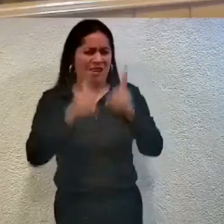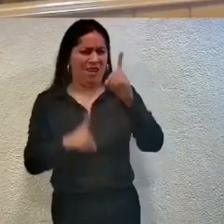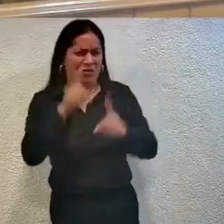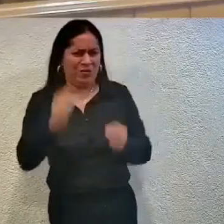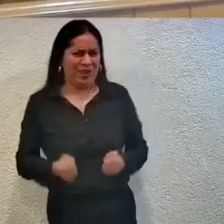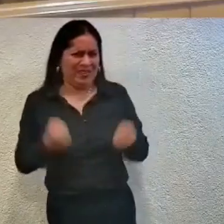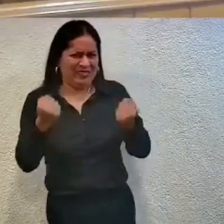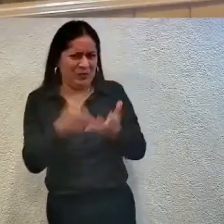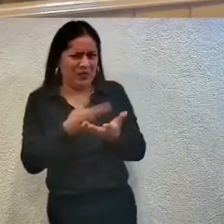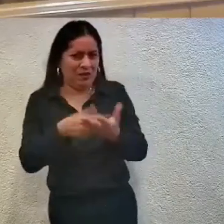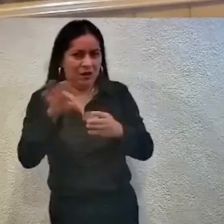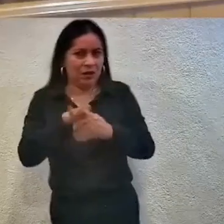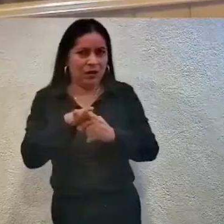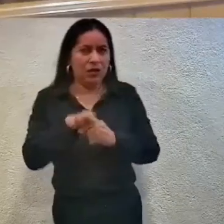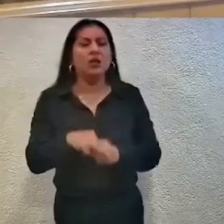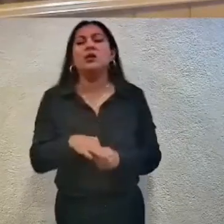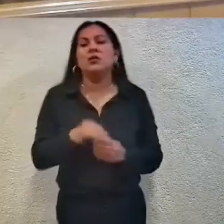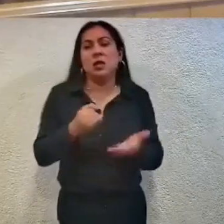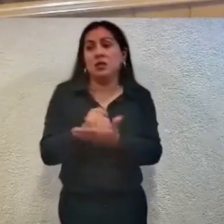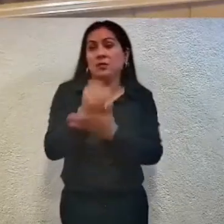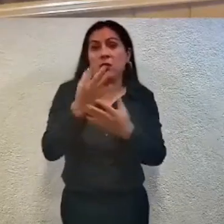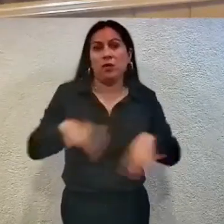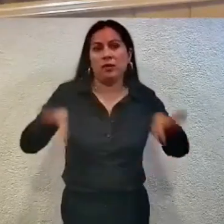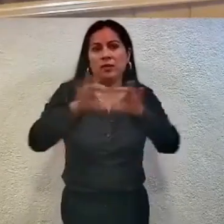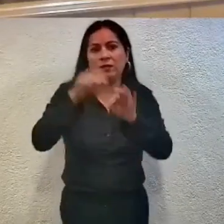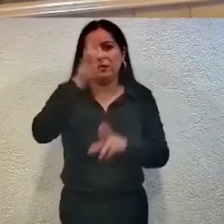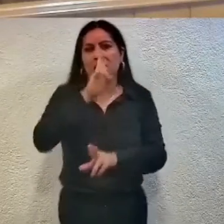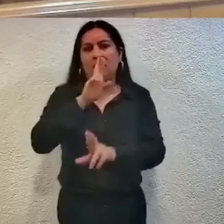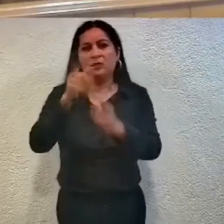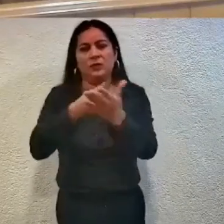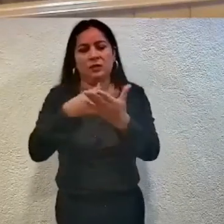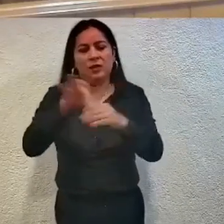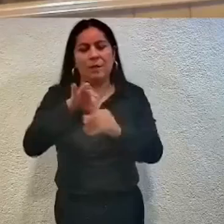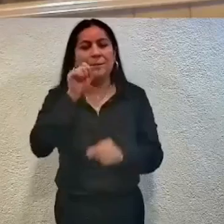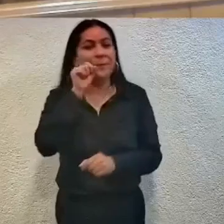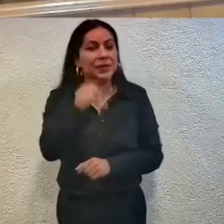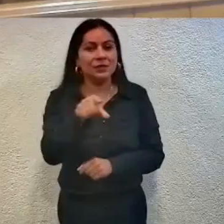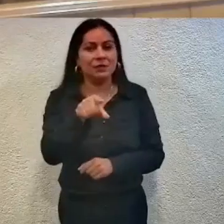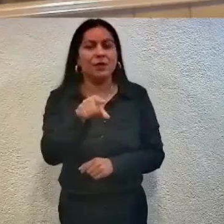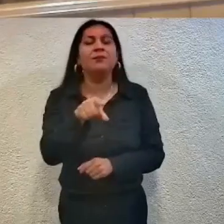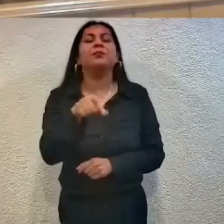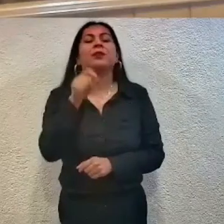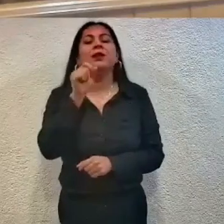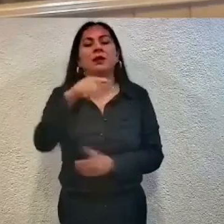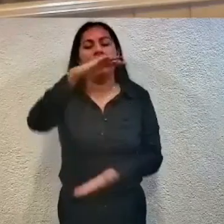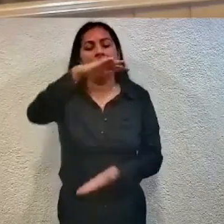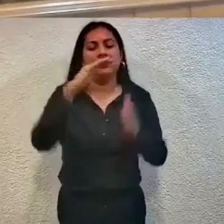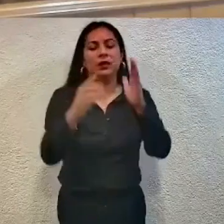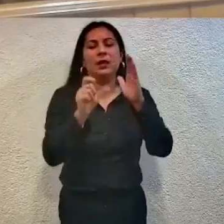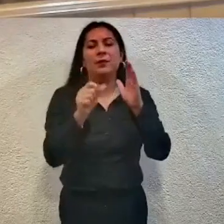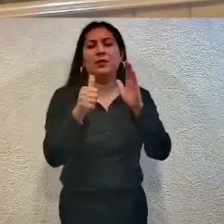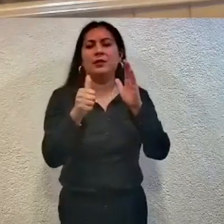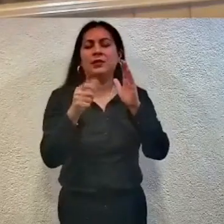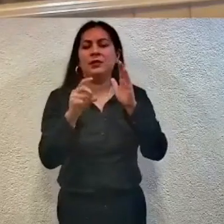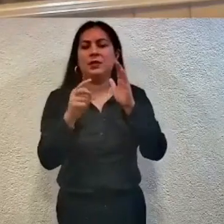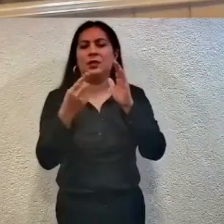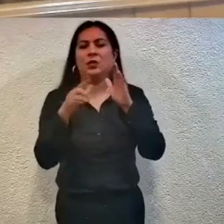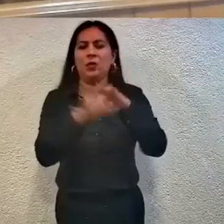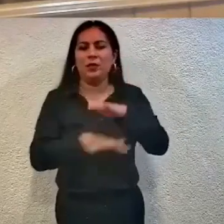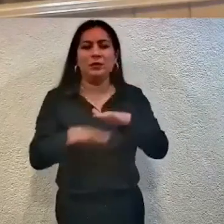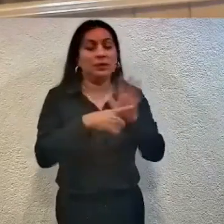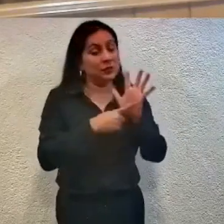forma evidente pongan en duda la certeza de la votación y sean determinantes para el resultado de la misma. Respecto a la